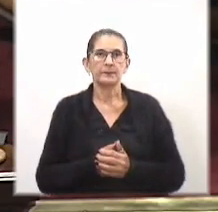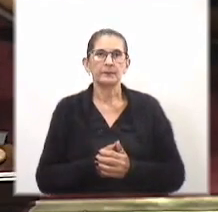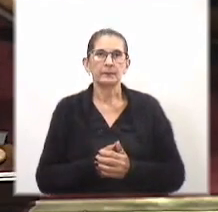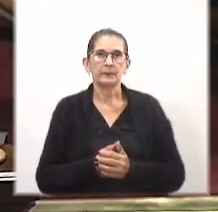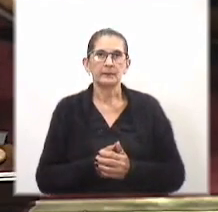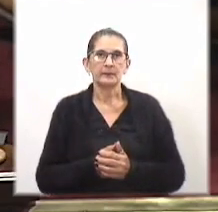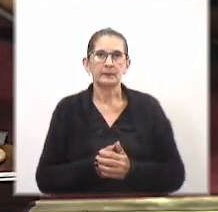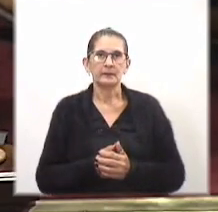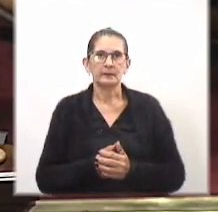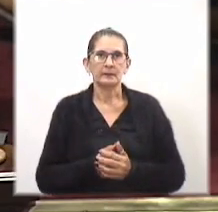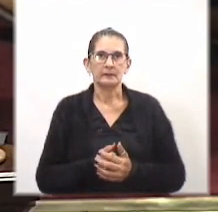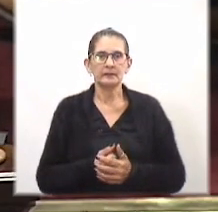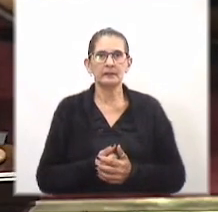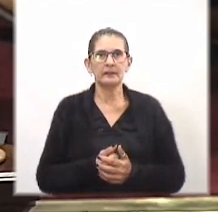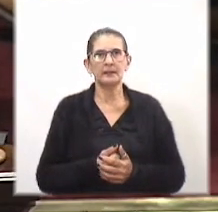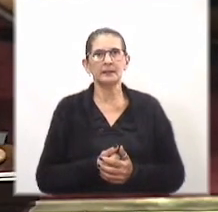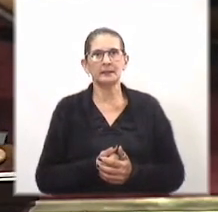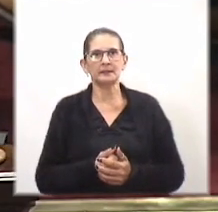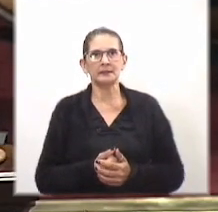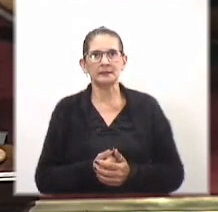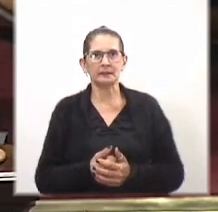se me salta la computadora acá, perdón.